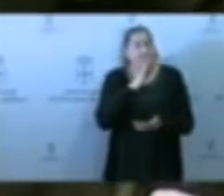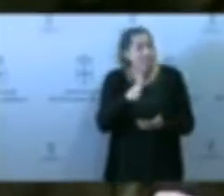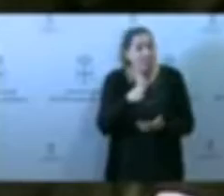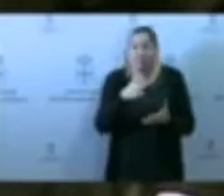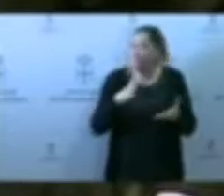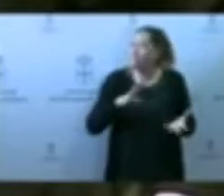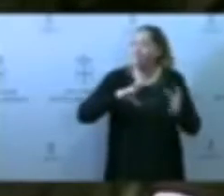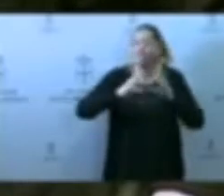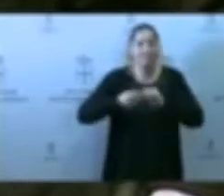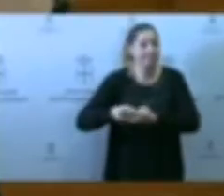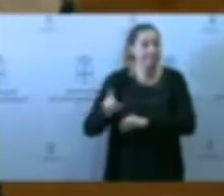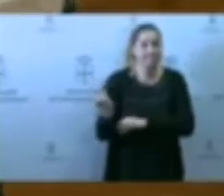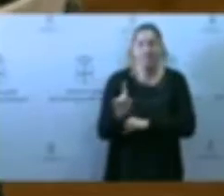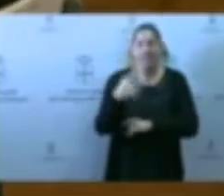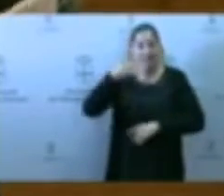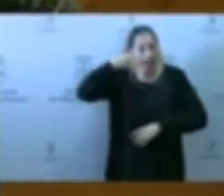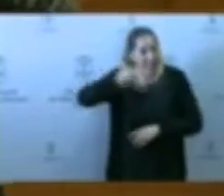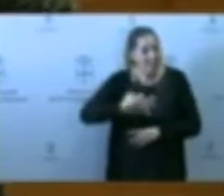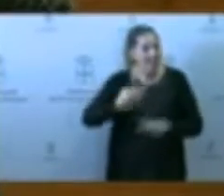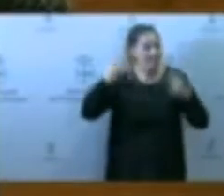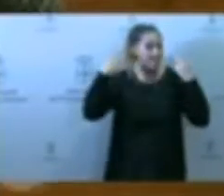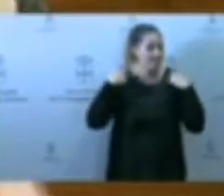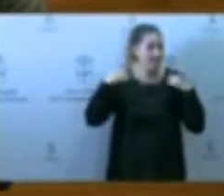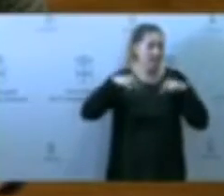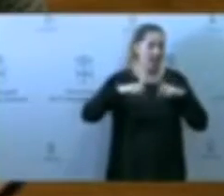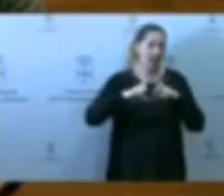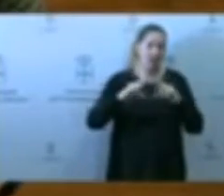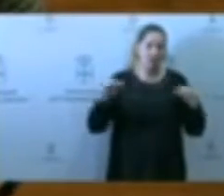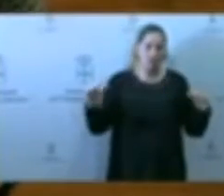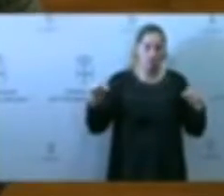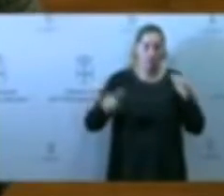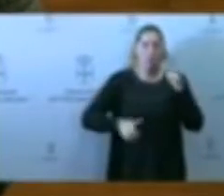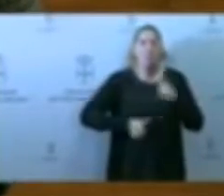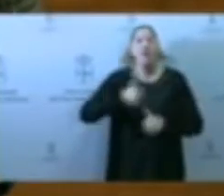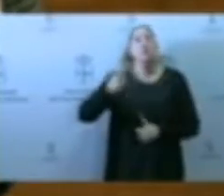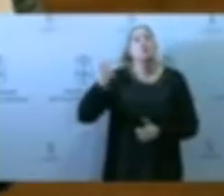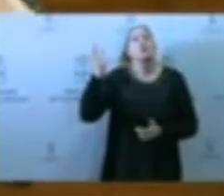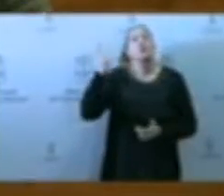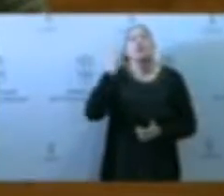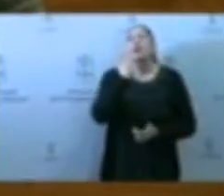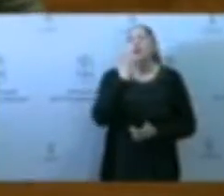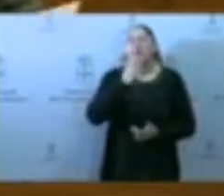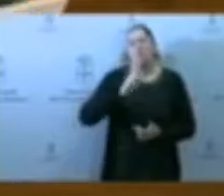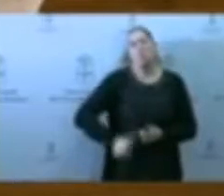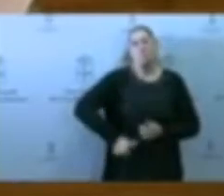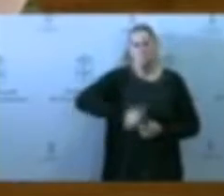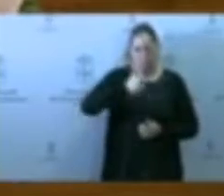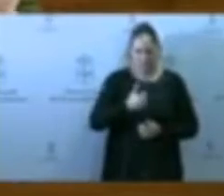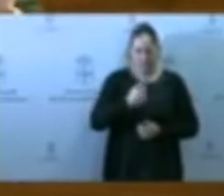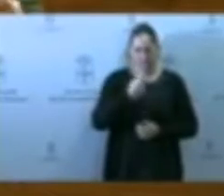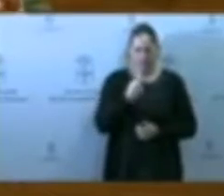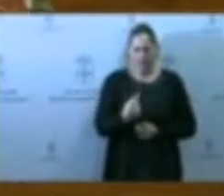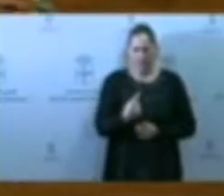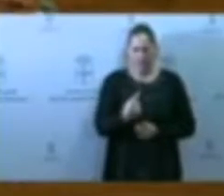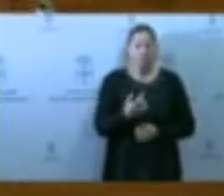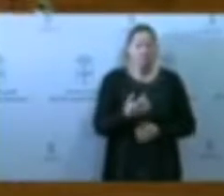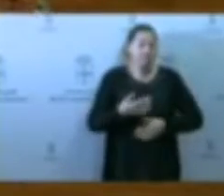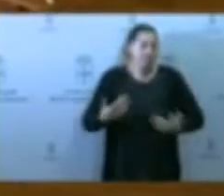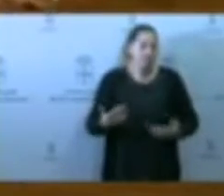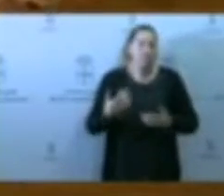acompasa con la realidad fiscal asturiana. Y le voy a poner otros ejemplos. Si tenemos